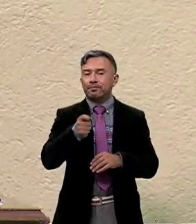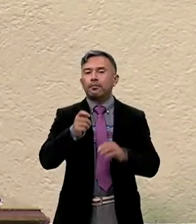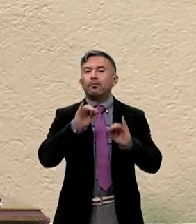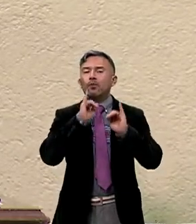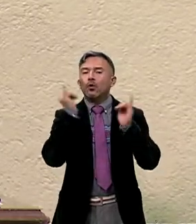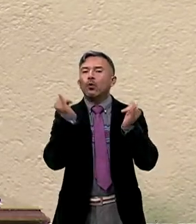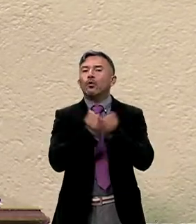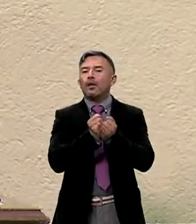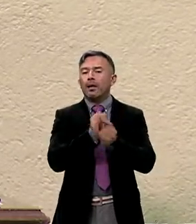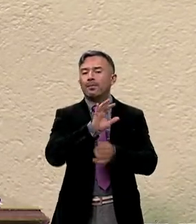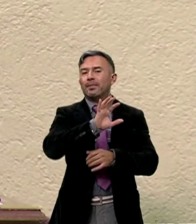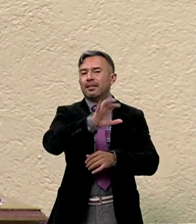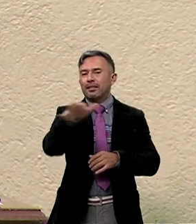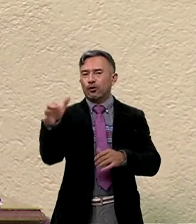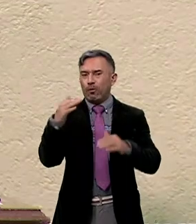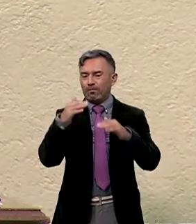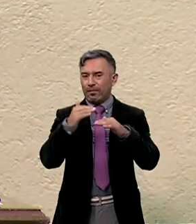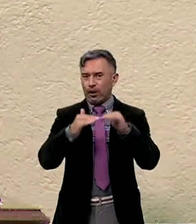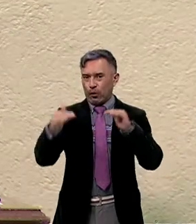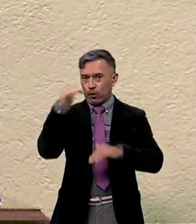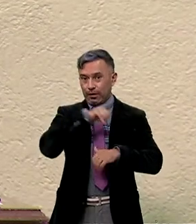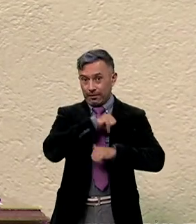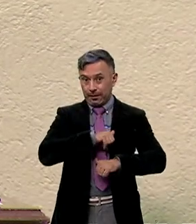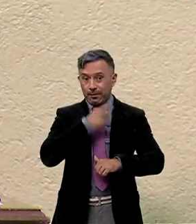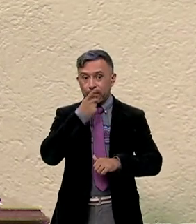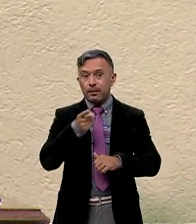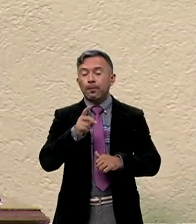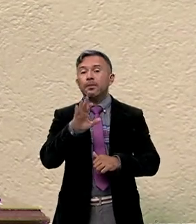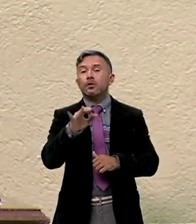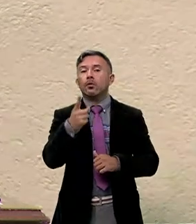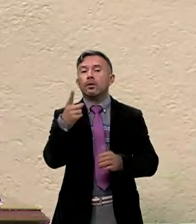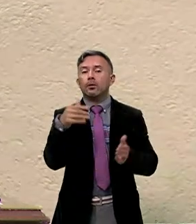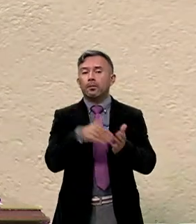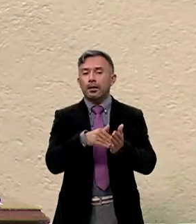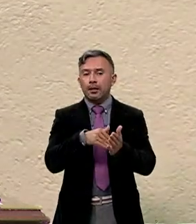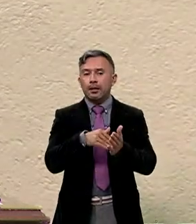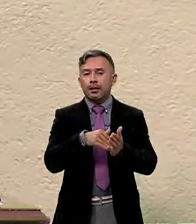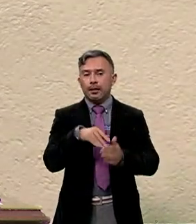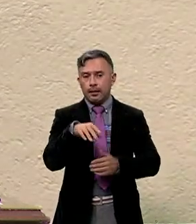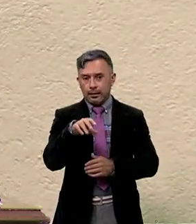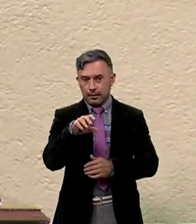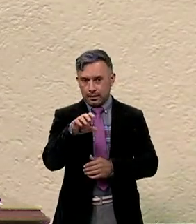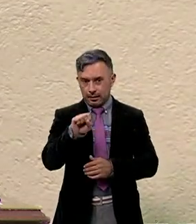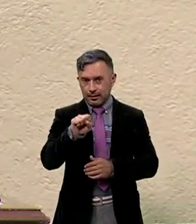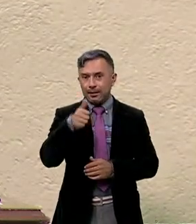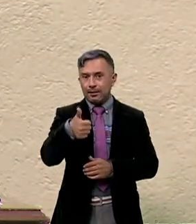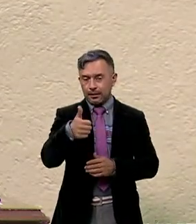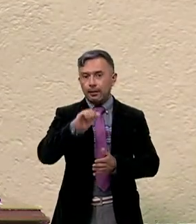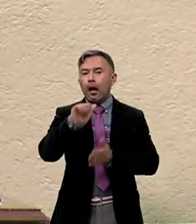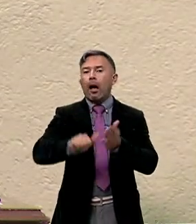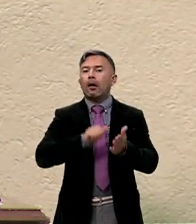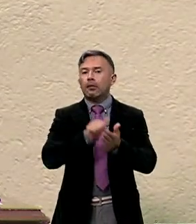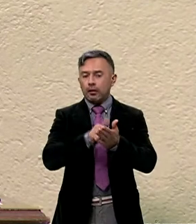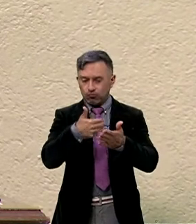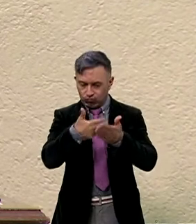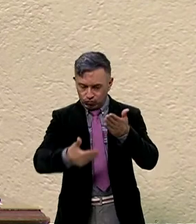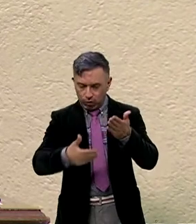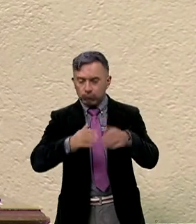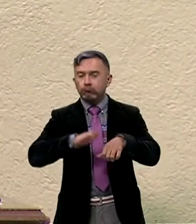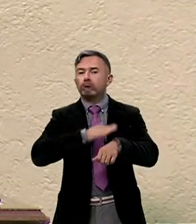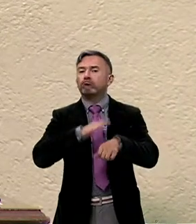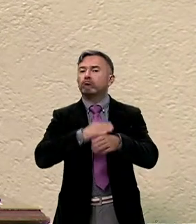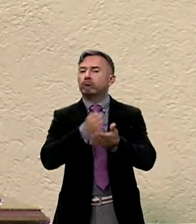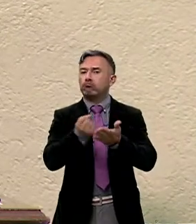distritales determinaron que 51 mil 66 actas fueran válidas y por tanto